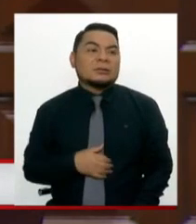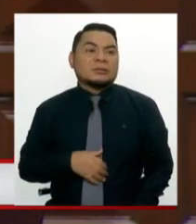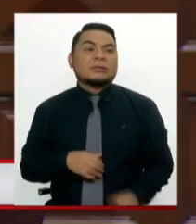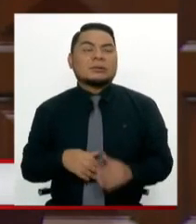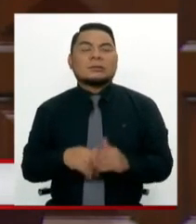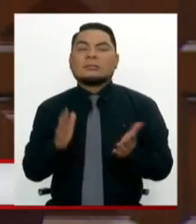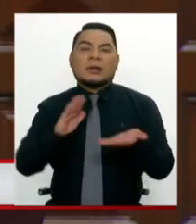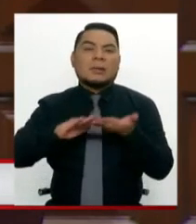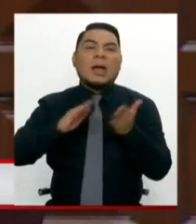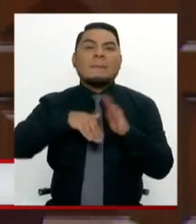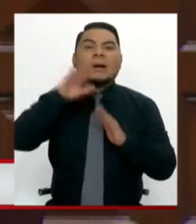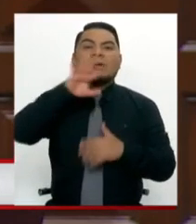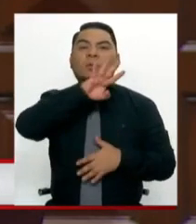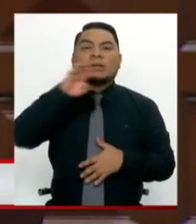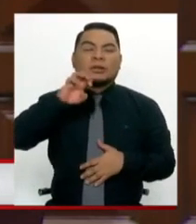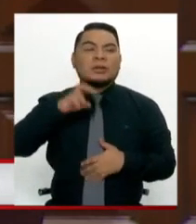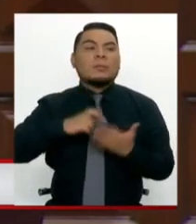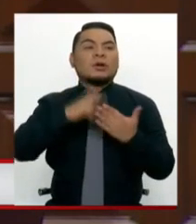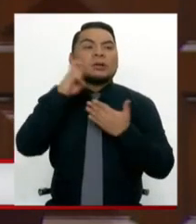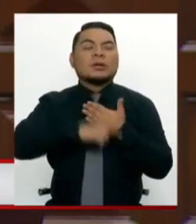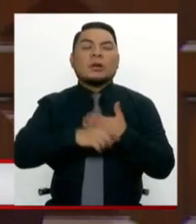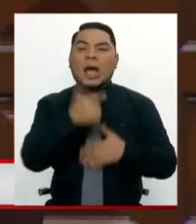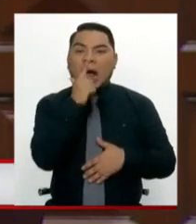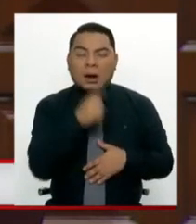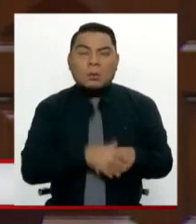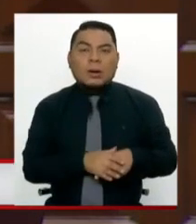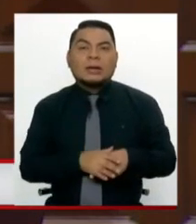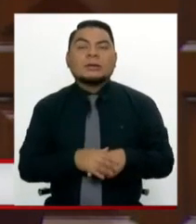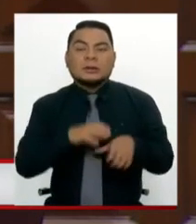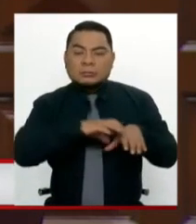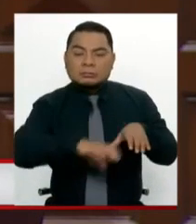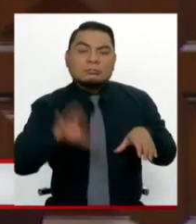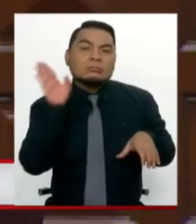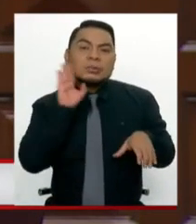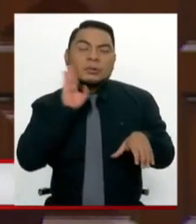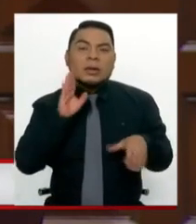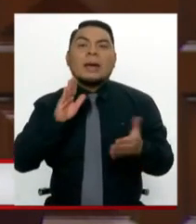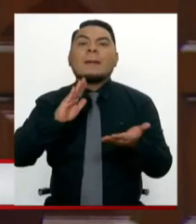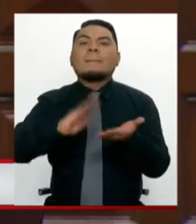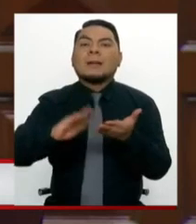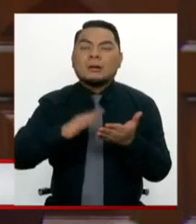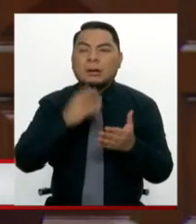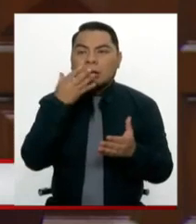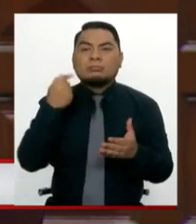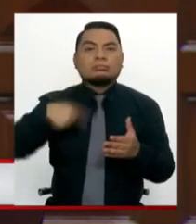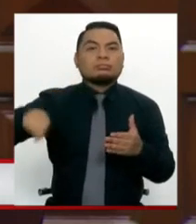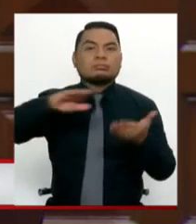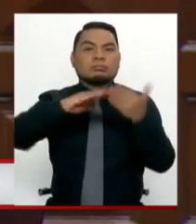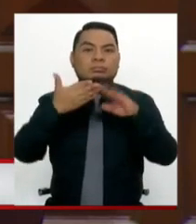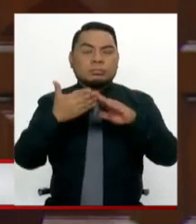más de 450 proyectos de agua y saneamiento y de mejoramiento de